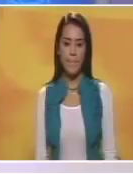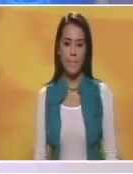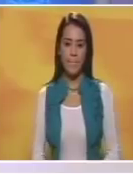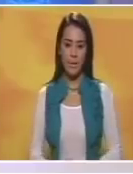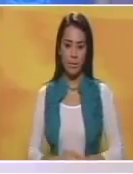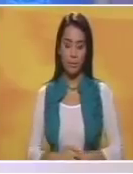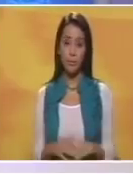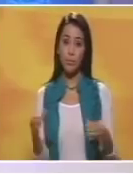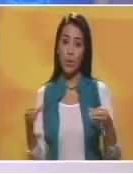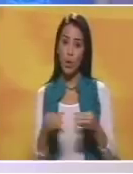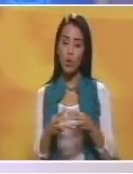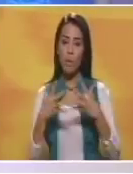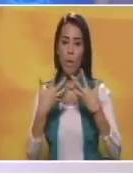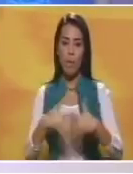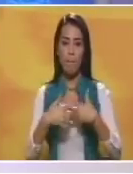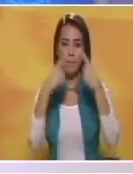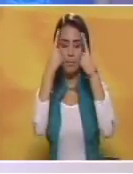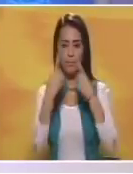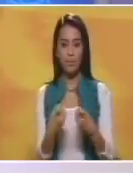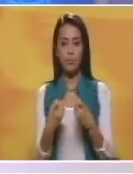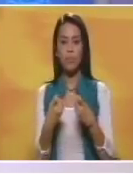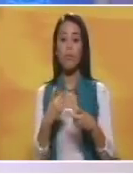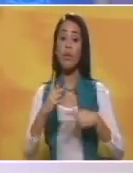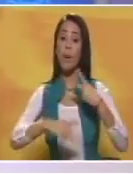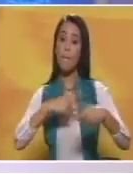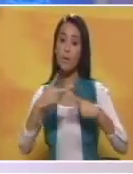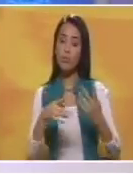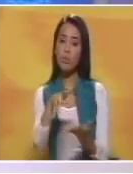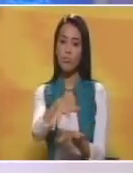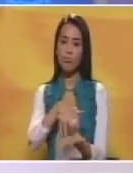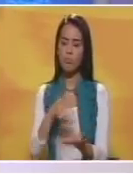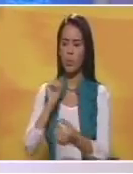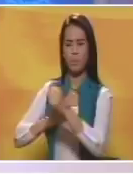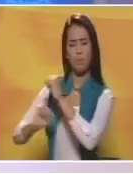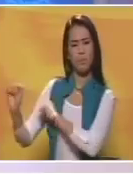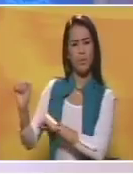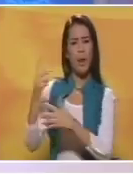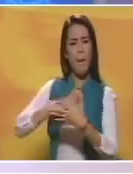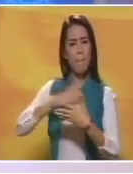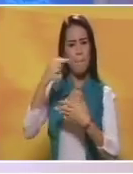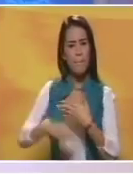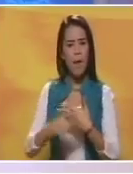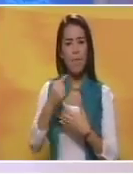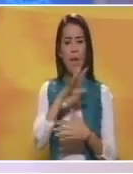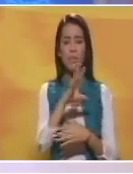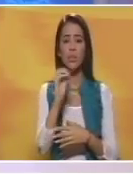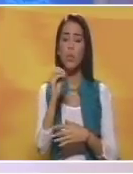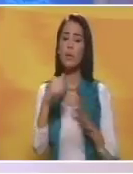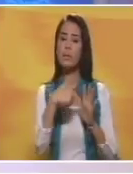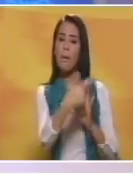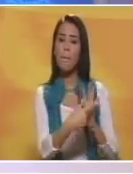Continuamos. Gremios de empresarios y productores agropecuarios rechazan el plan gubernamental de fijar precios a 50